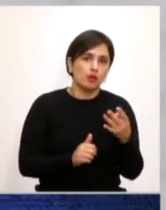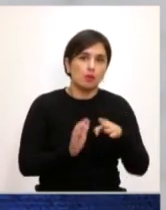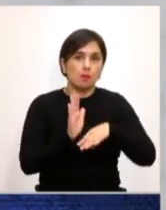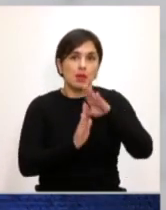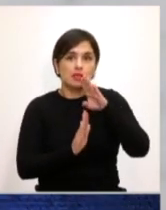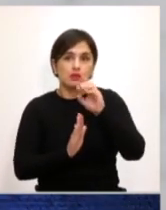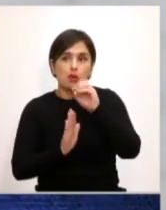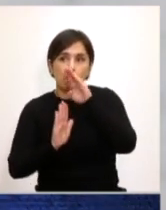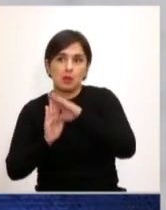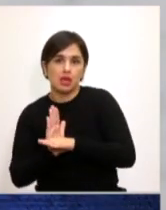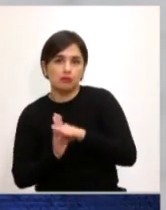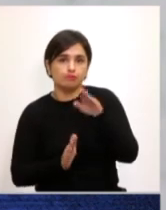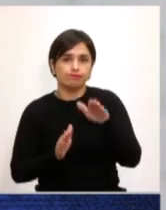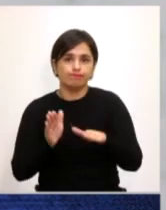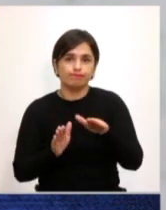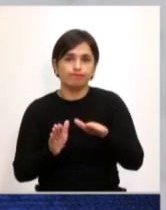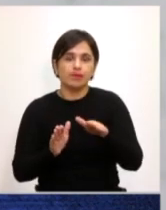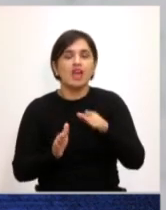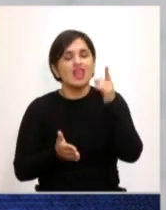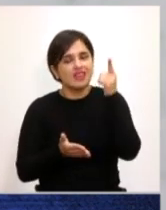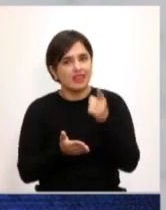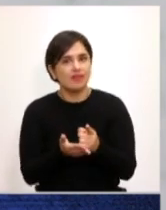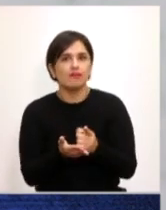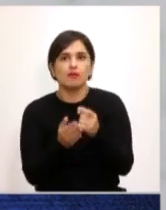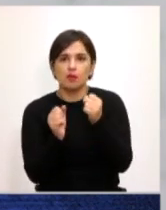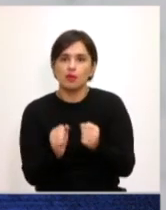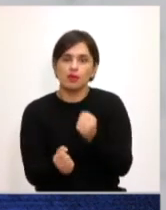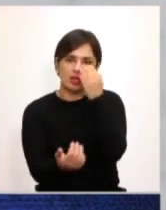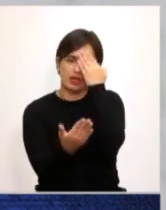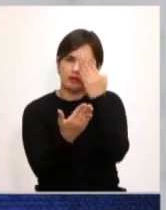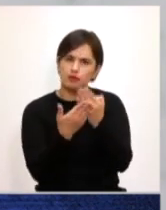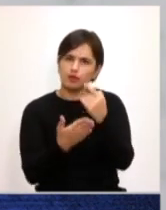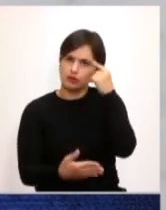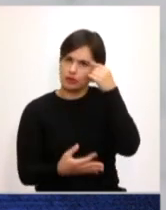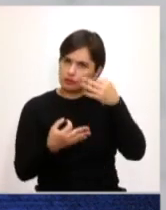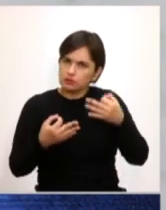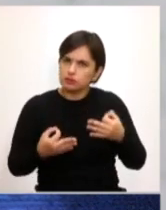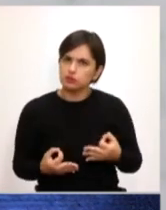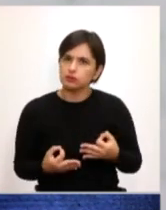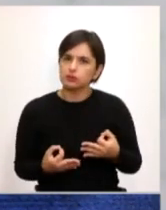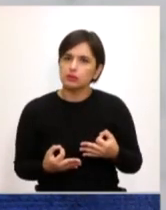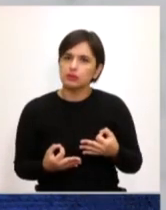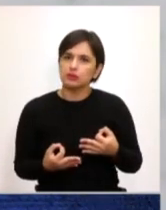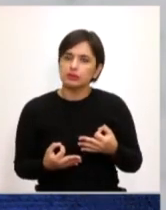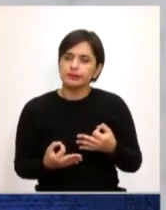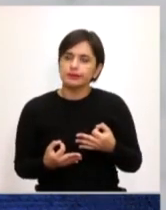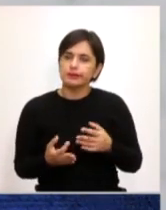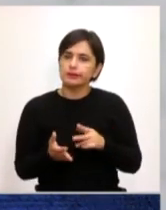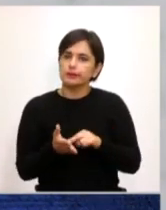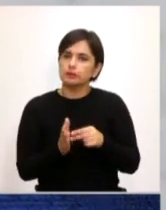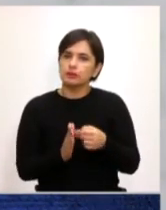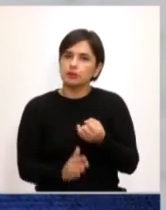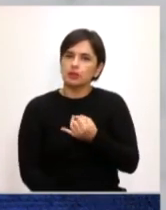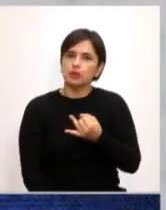menos, debemos ser capaces de enfrentar con determinación la crudeza de estas